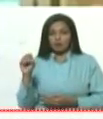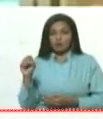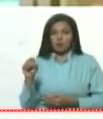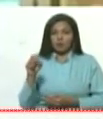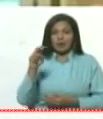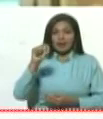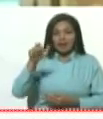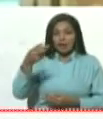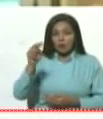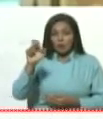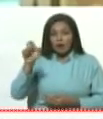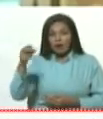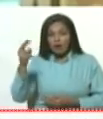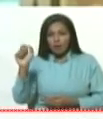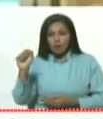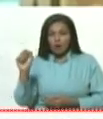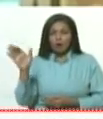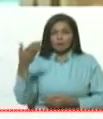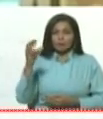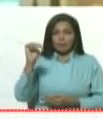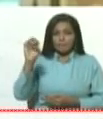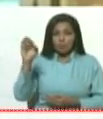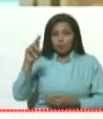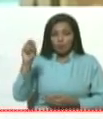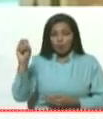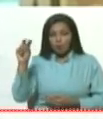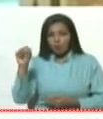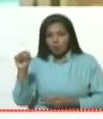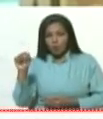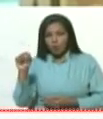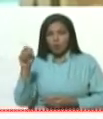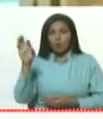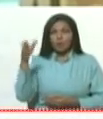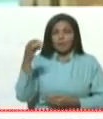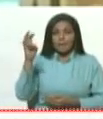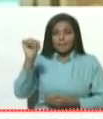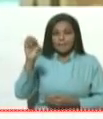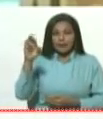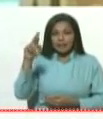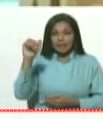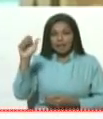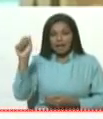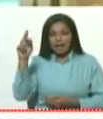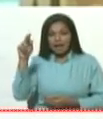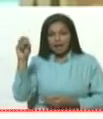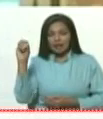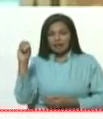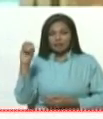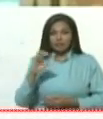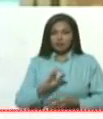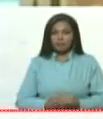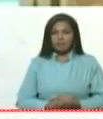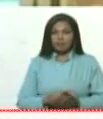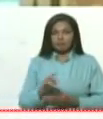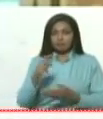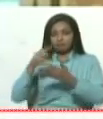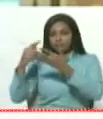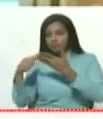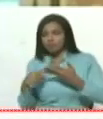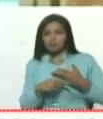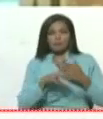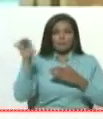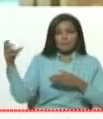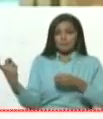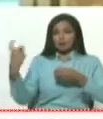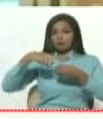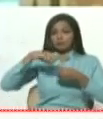Naguanagua, Morón, Mariara, Tocuyito, San Joaquín. Bienvenidas,